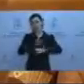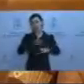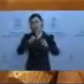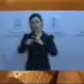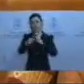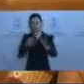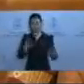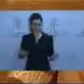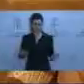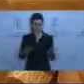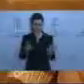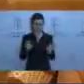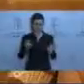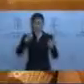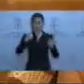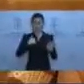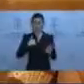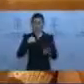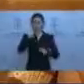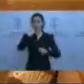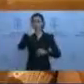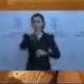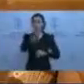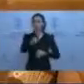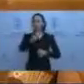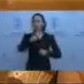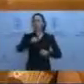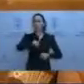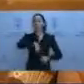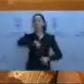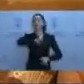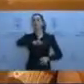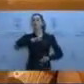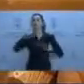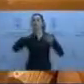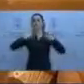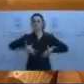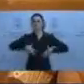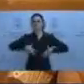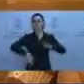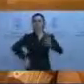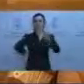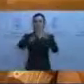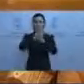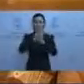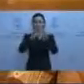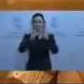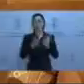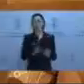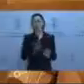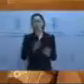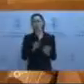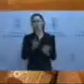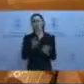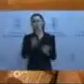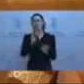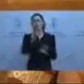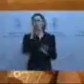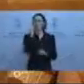transparencia. Lo que predico a los demás me lo voy a aplicar yo. Ley que, por cierto, llevan ustedes, no sé, ya dos